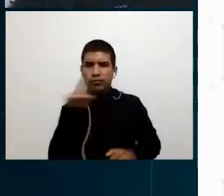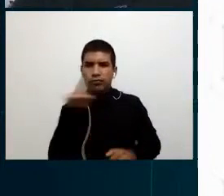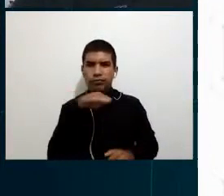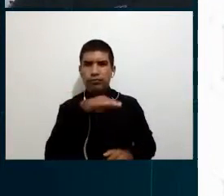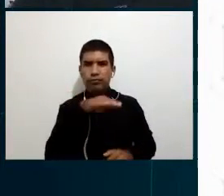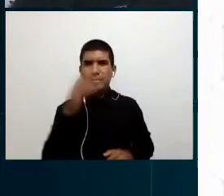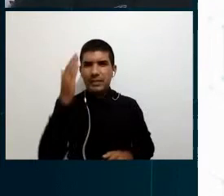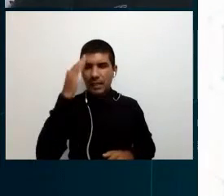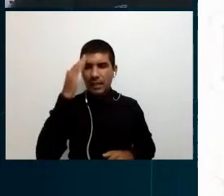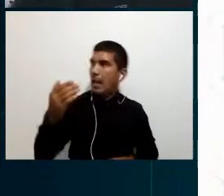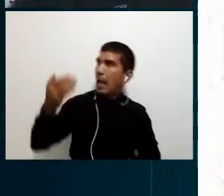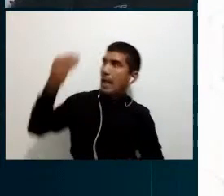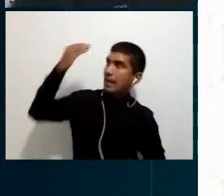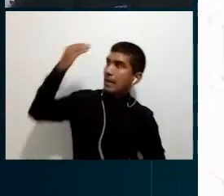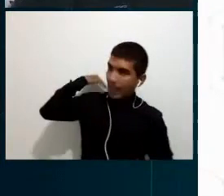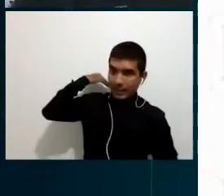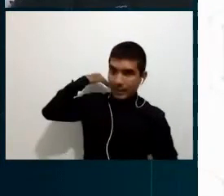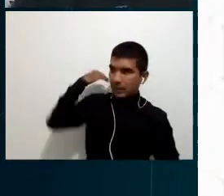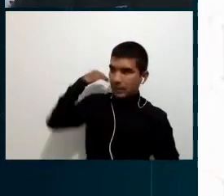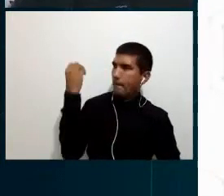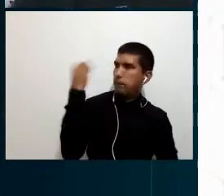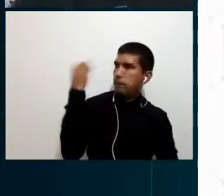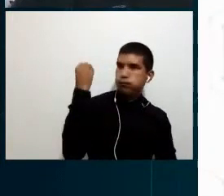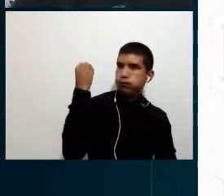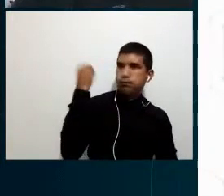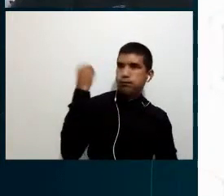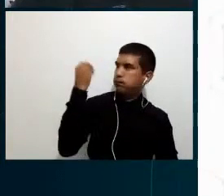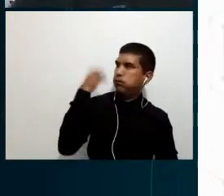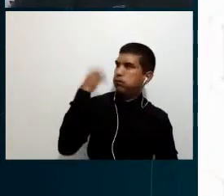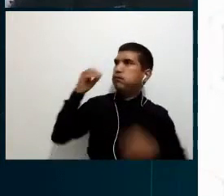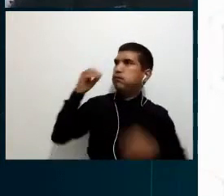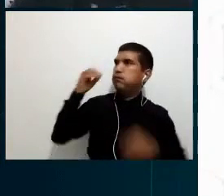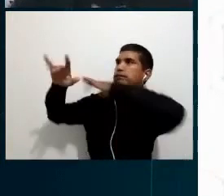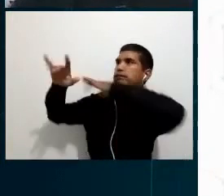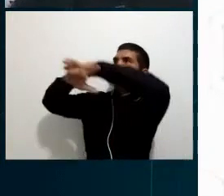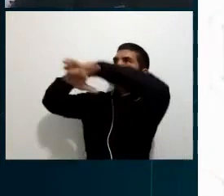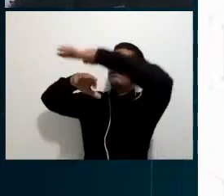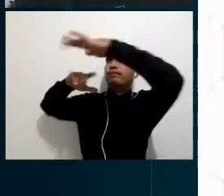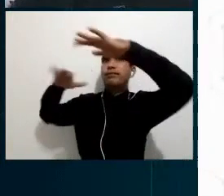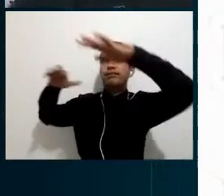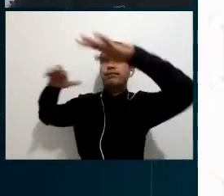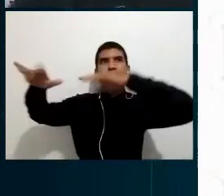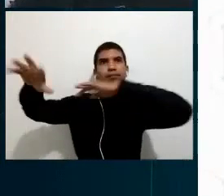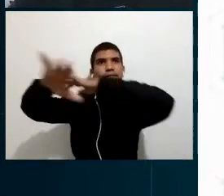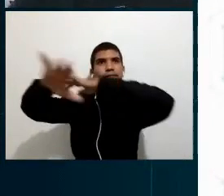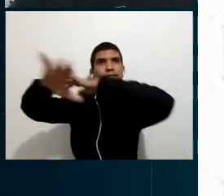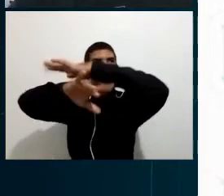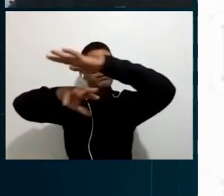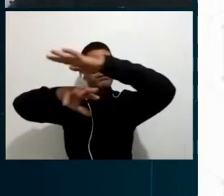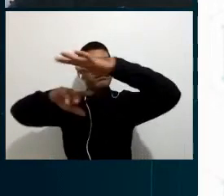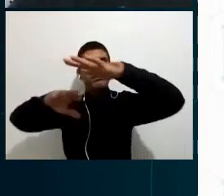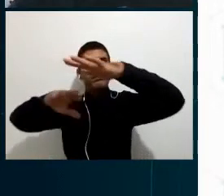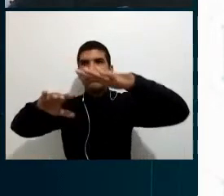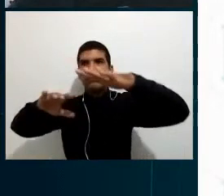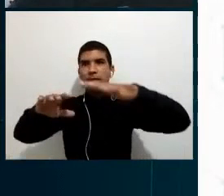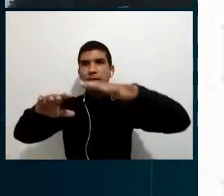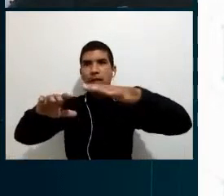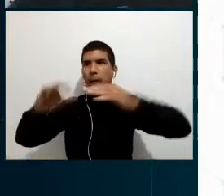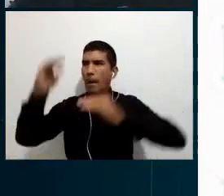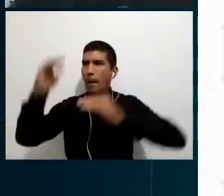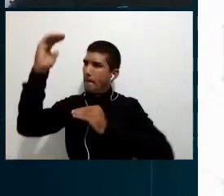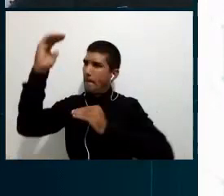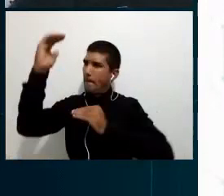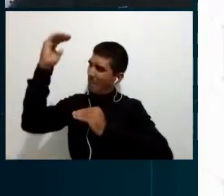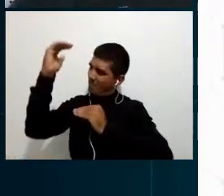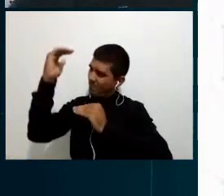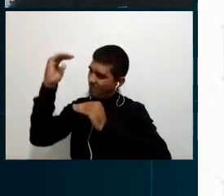120 vehículos, los mismos 10.000 kilómetros. Pues ya ahí sí estamos solamente con esta bahía, ya sí se